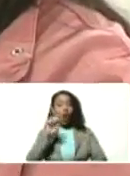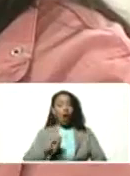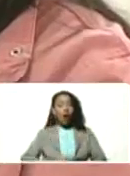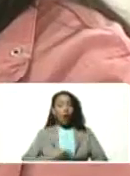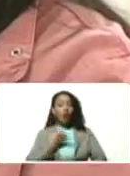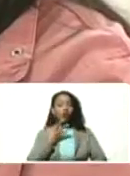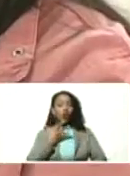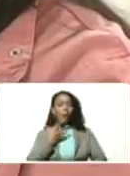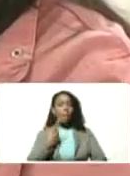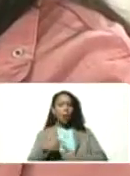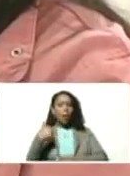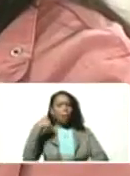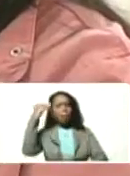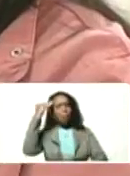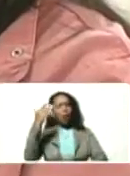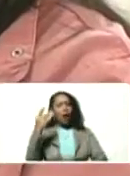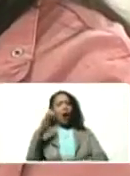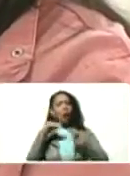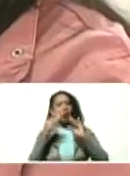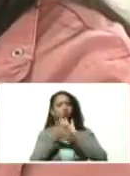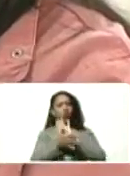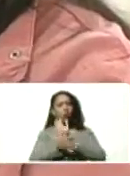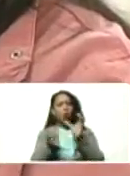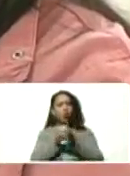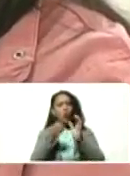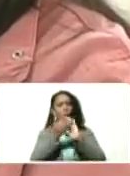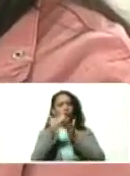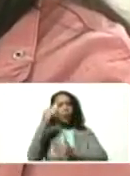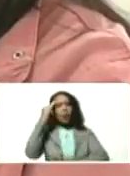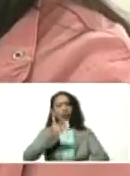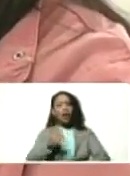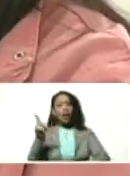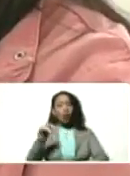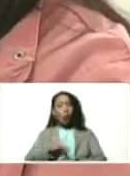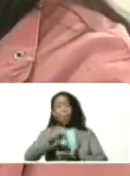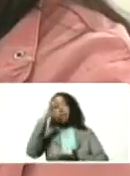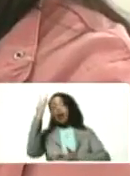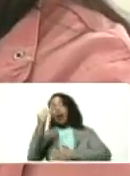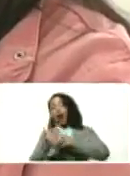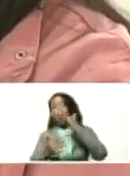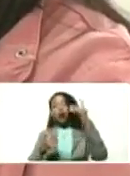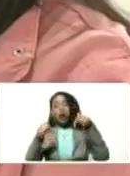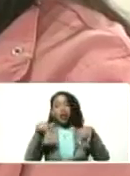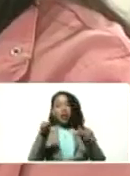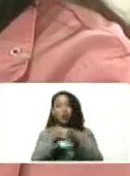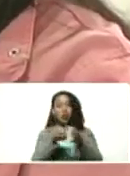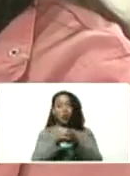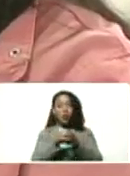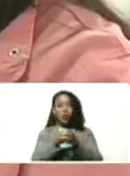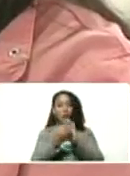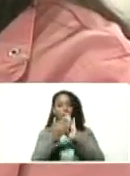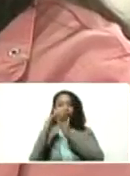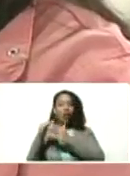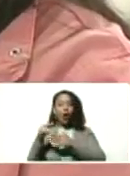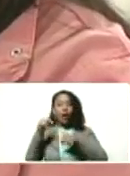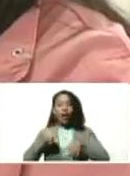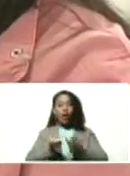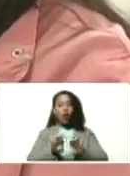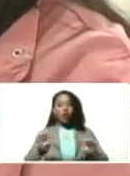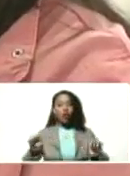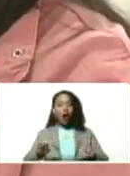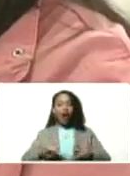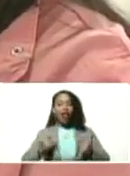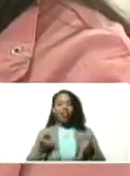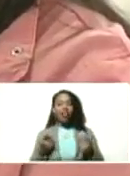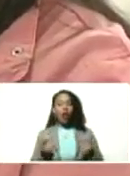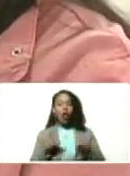inauguraciones. Pero mi comandante, hablando de las Bricomiles, eso son un milagro, pues, mi comandante. Aquí con las Bricomiles, en la parte educativa, se